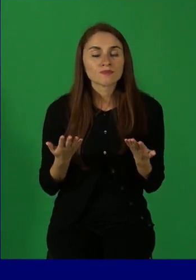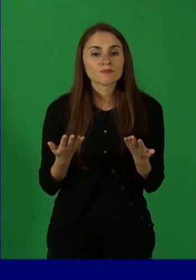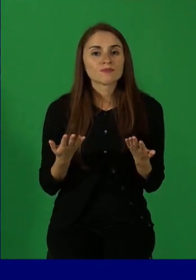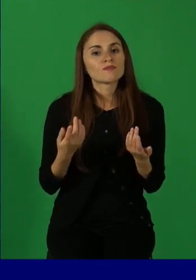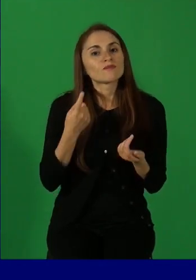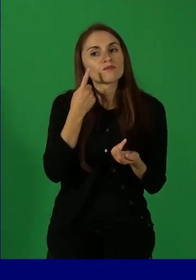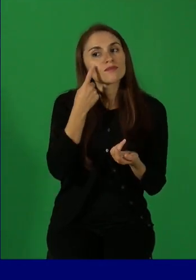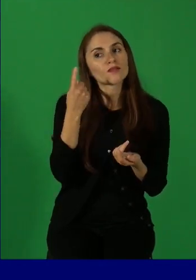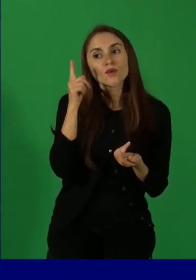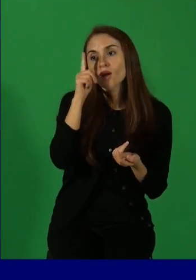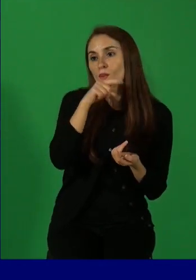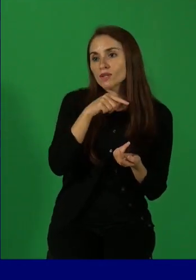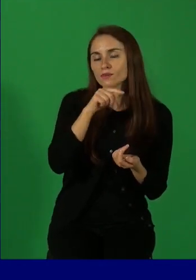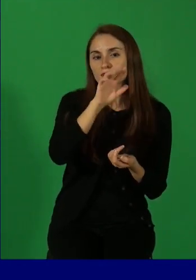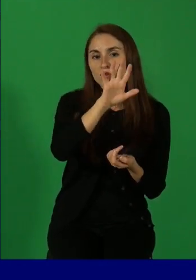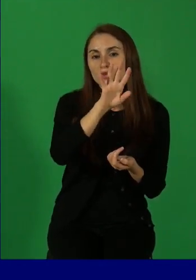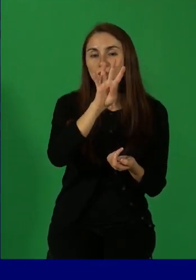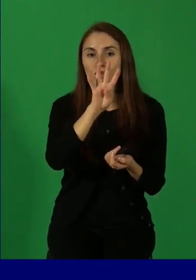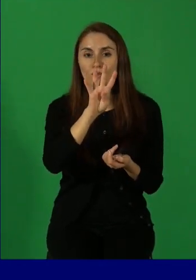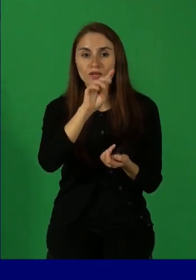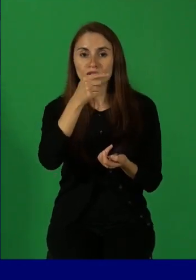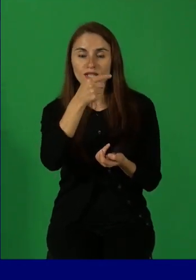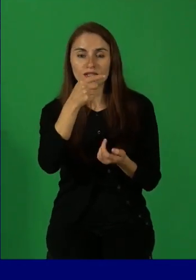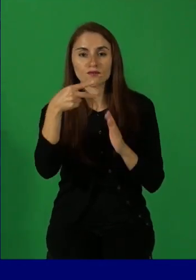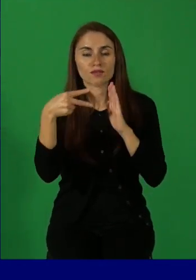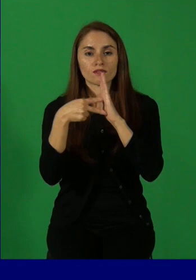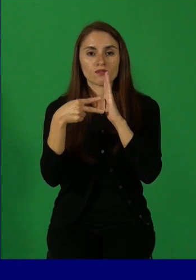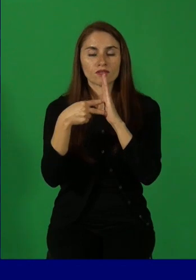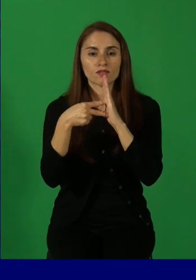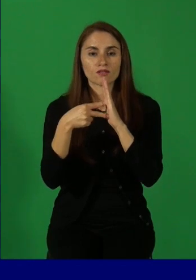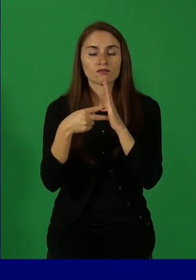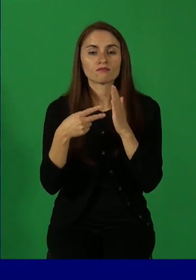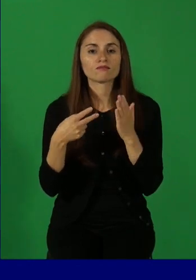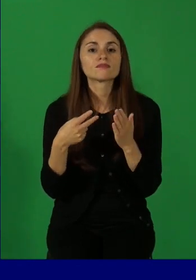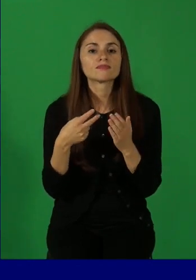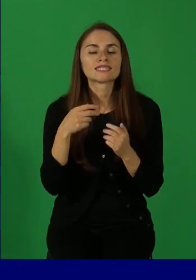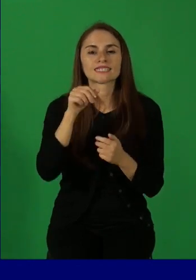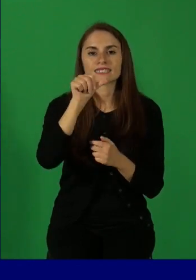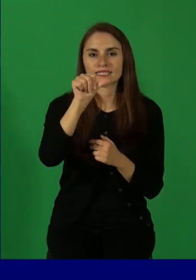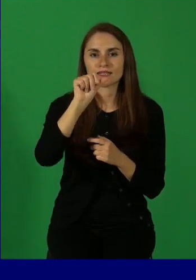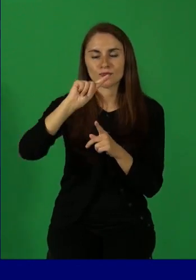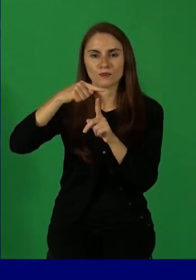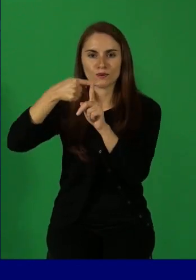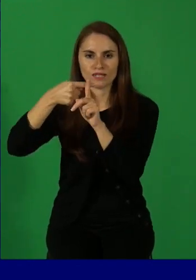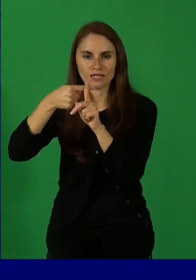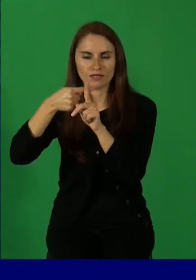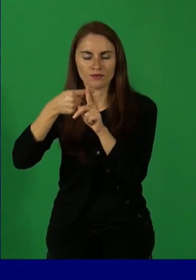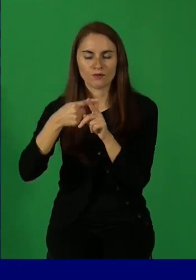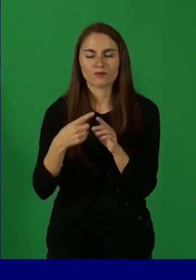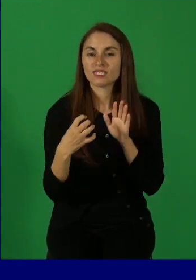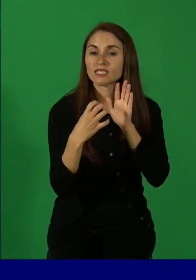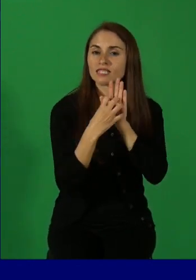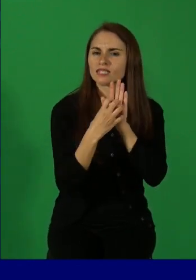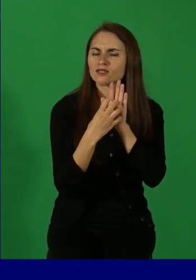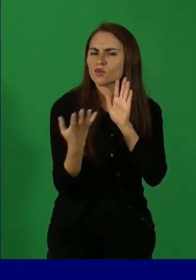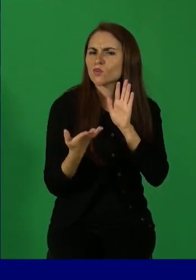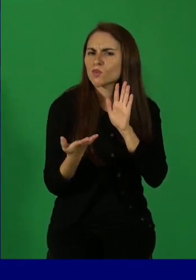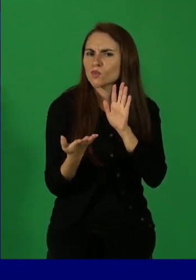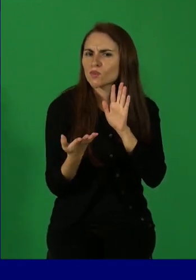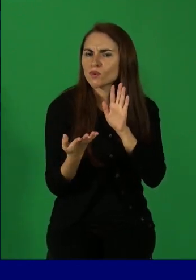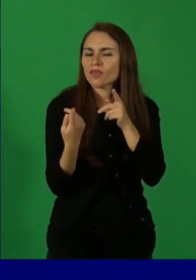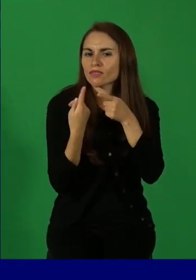tenemos esta última, 54 negativo dividido en 6 positivo. ¿Cómo entonces son los